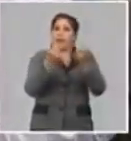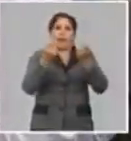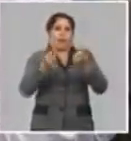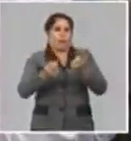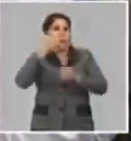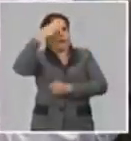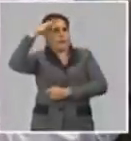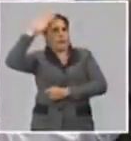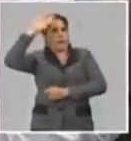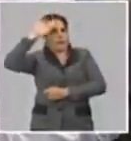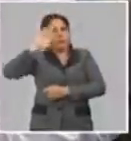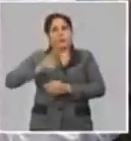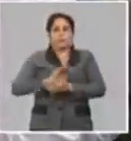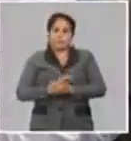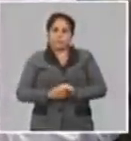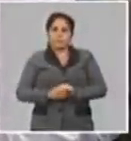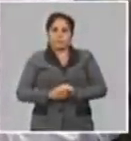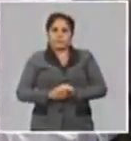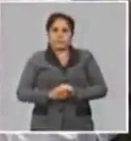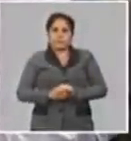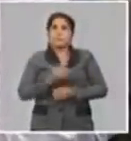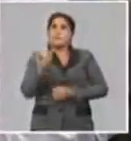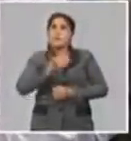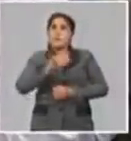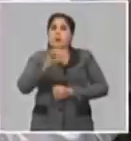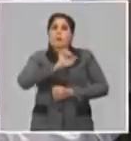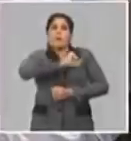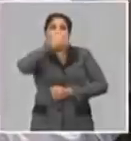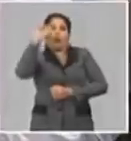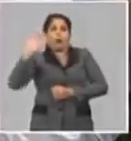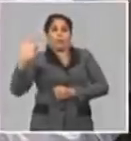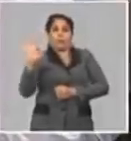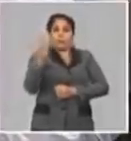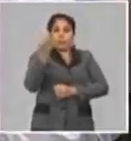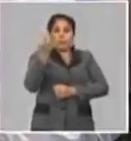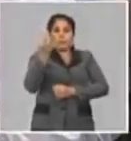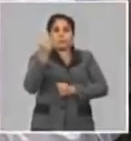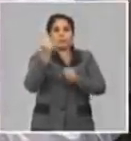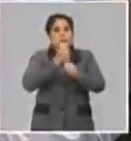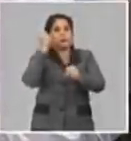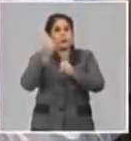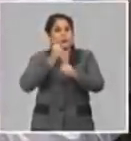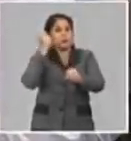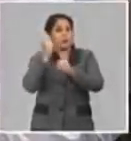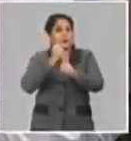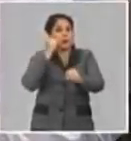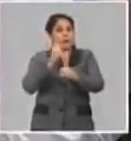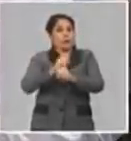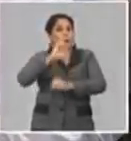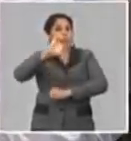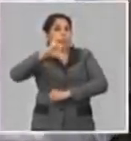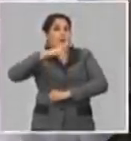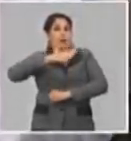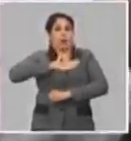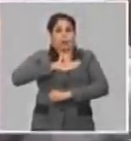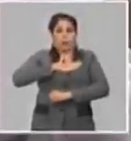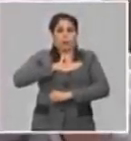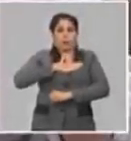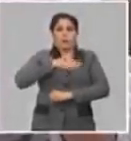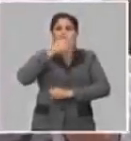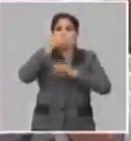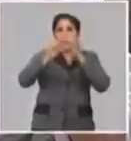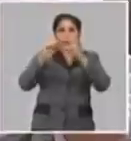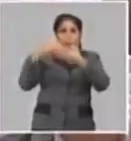la estrategia. Y vamos a avanzar en el perfeccionamiento del trabajo del sector no estatal. Ya hablé de la